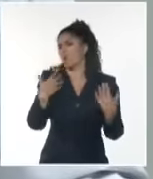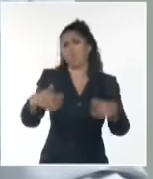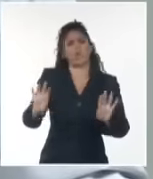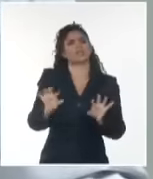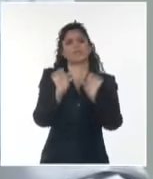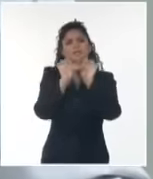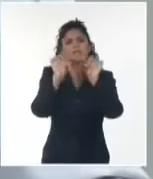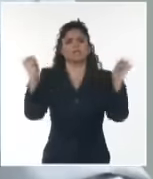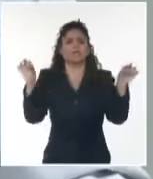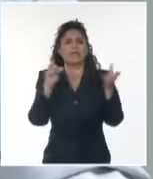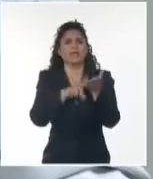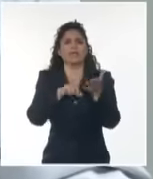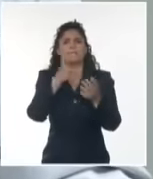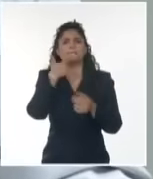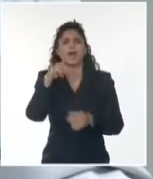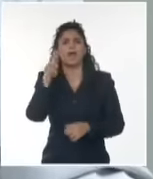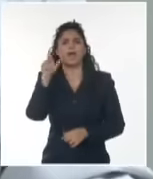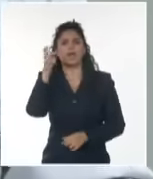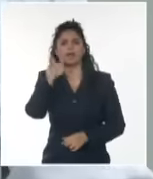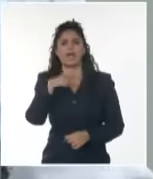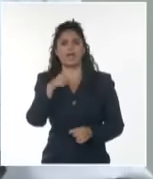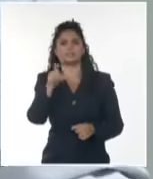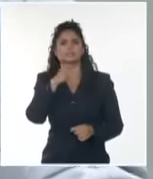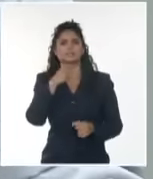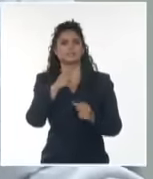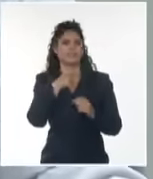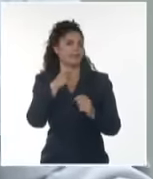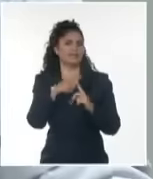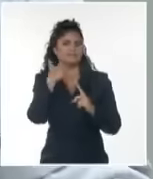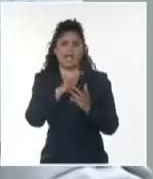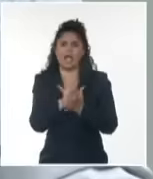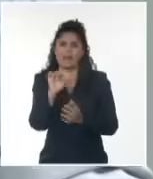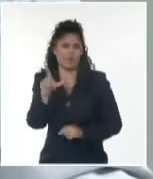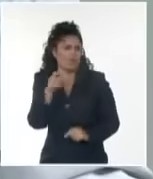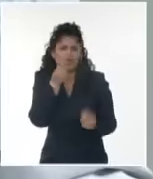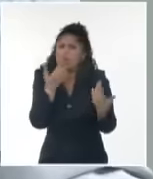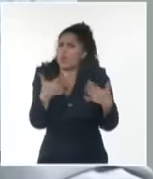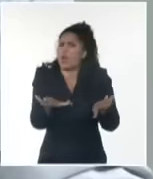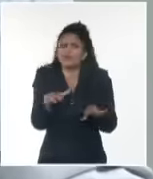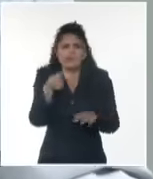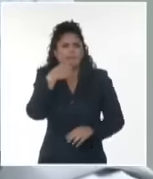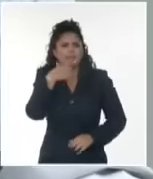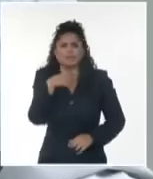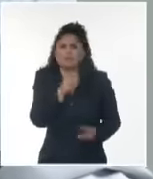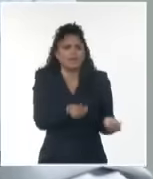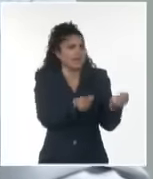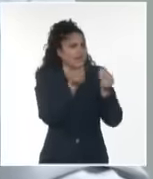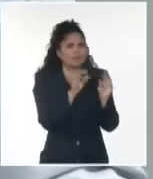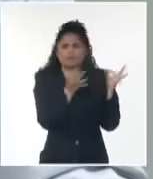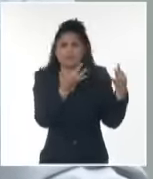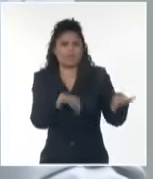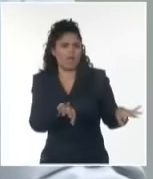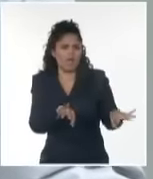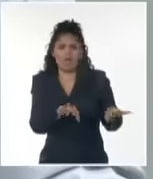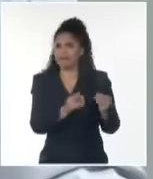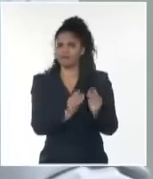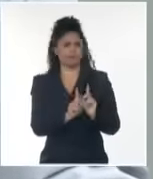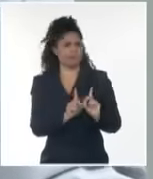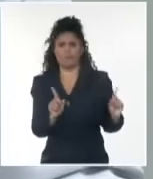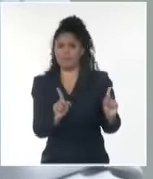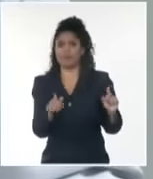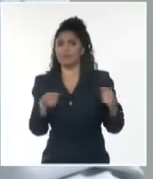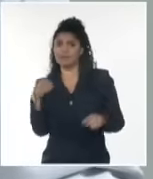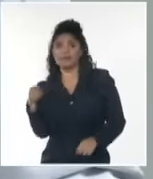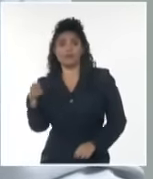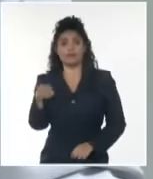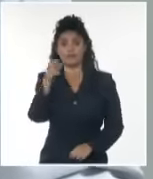vómitos y diarrea, tratamiento para eso, para la fiebre, para los síntomas, para los dolores analgésicos,